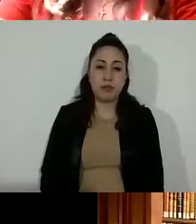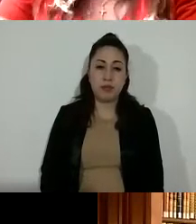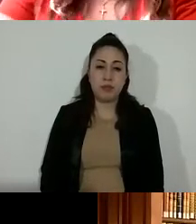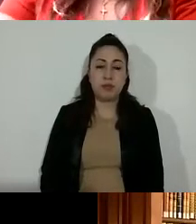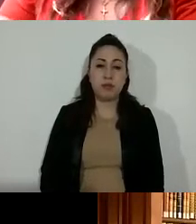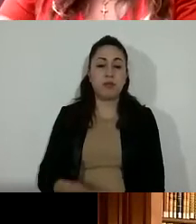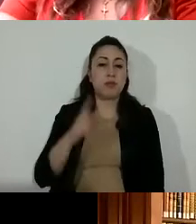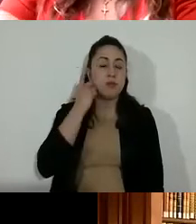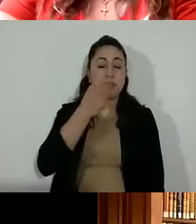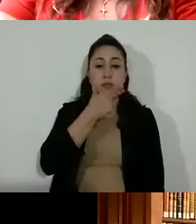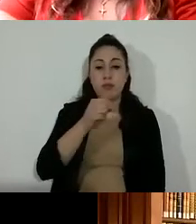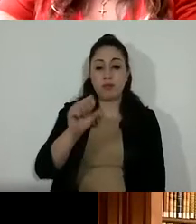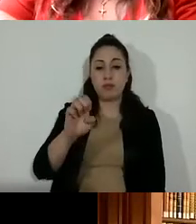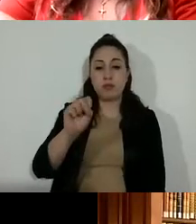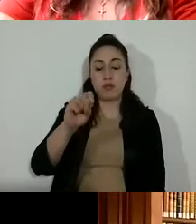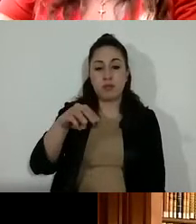Diputado Jesús Sesma Suárez.